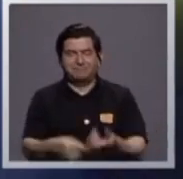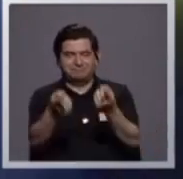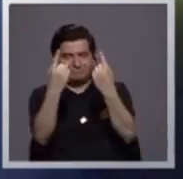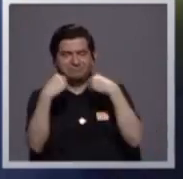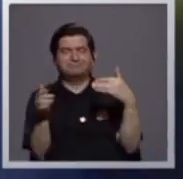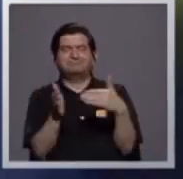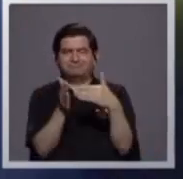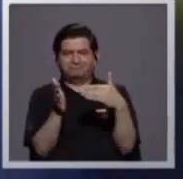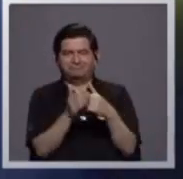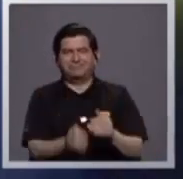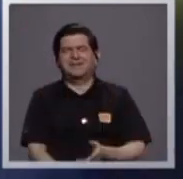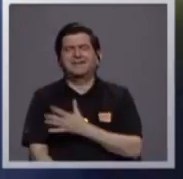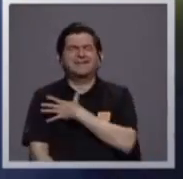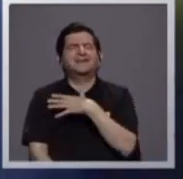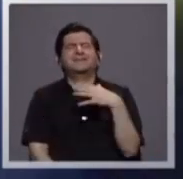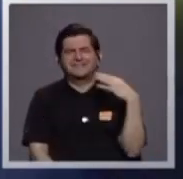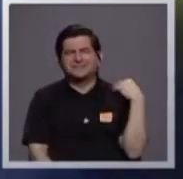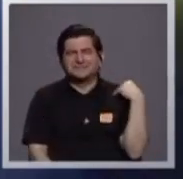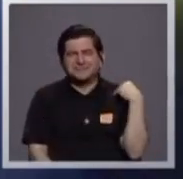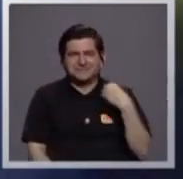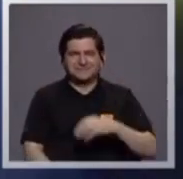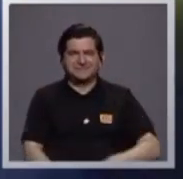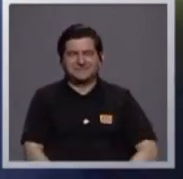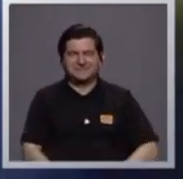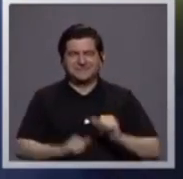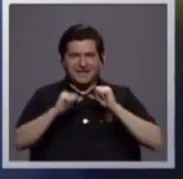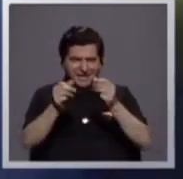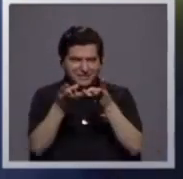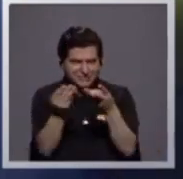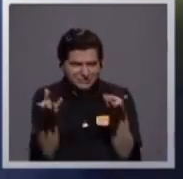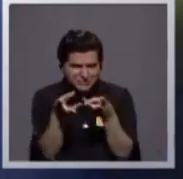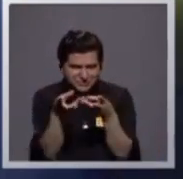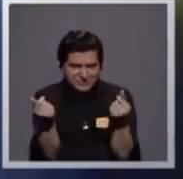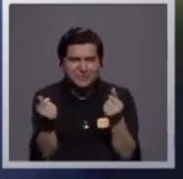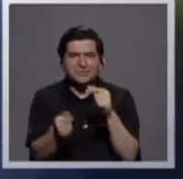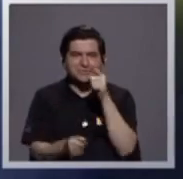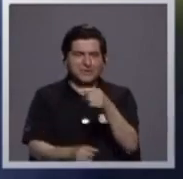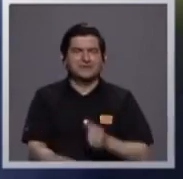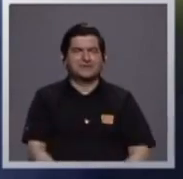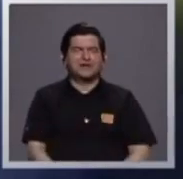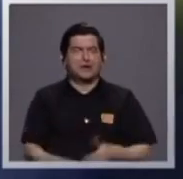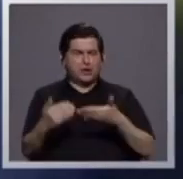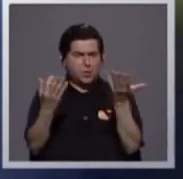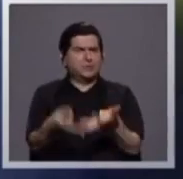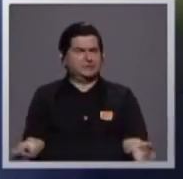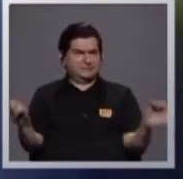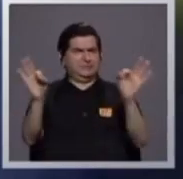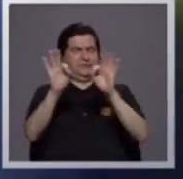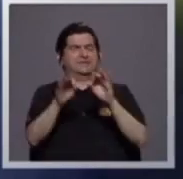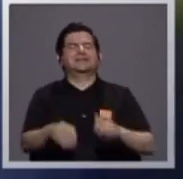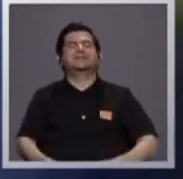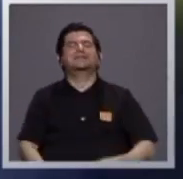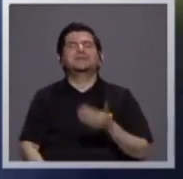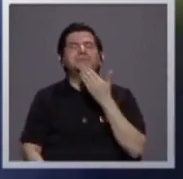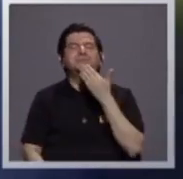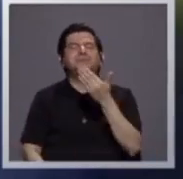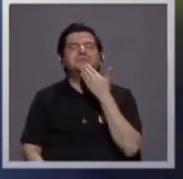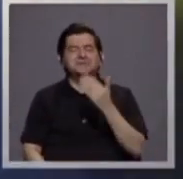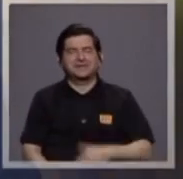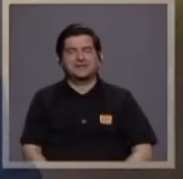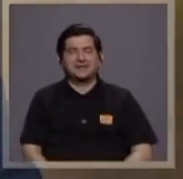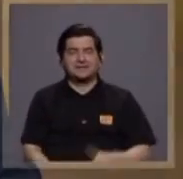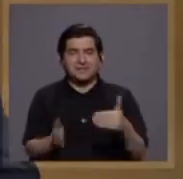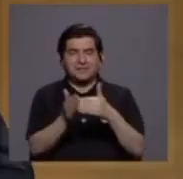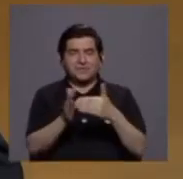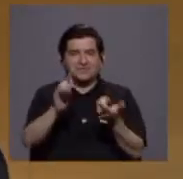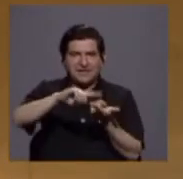aquí, y nos encanta que sigas produciendo cosas tan importantes. Gracias, Gonzalo, y de